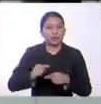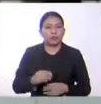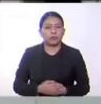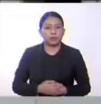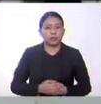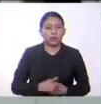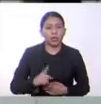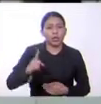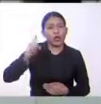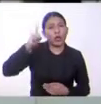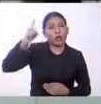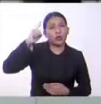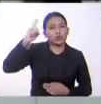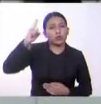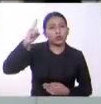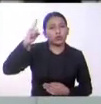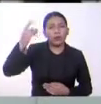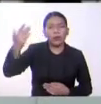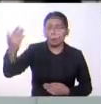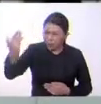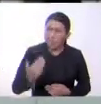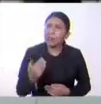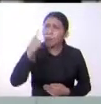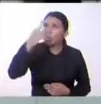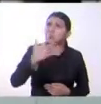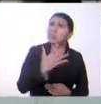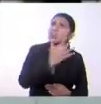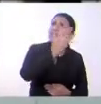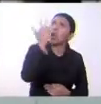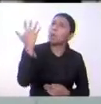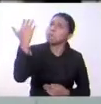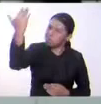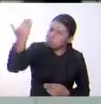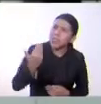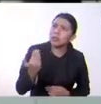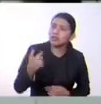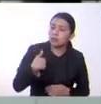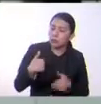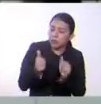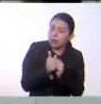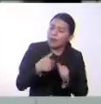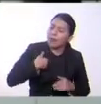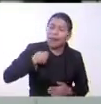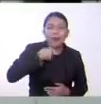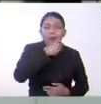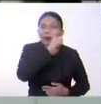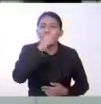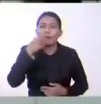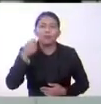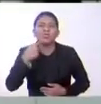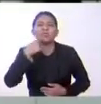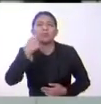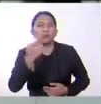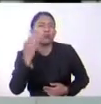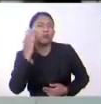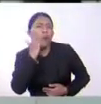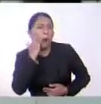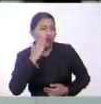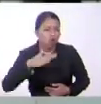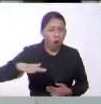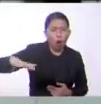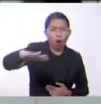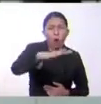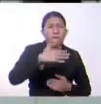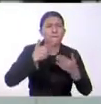Diosas, venid aquí desde el cielo y conmigo cantad a la madre de los dioses.